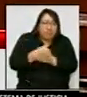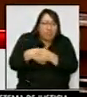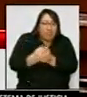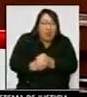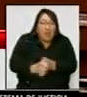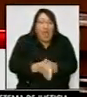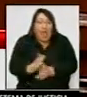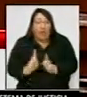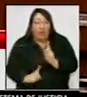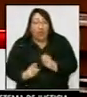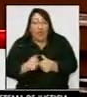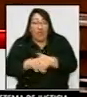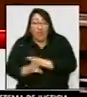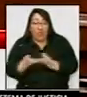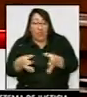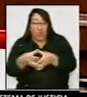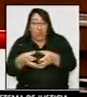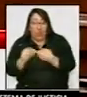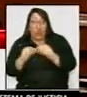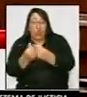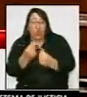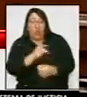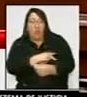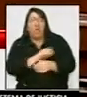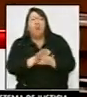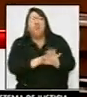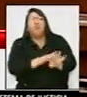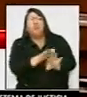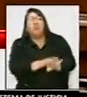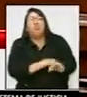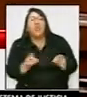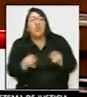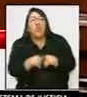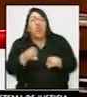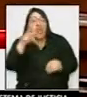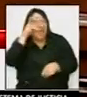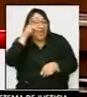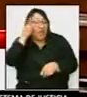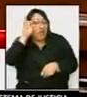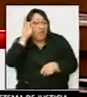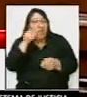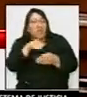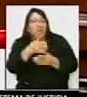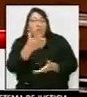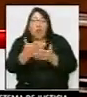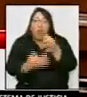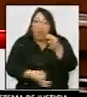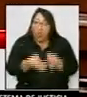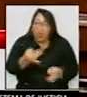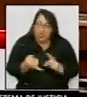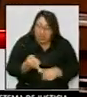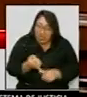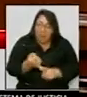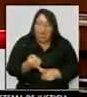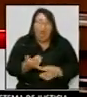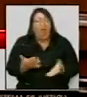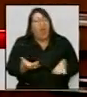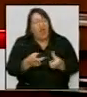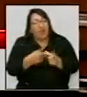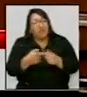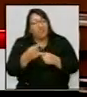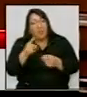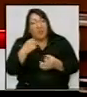abierto en Fuerza Popular, que defienden a Keiko Fujimori, que está siguiendo un proceso judicial, definitivamente